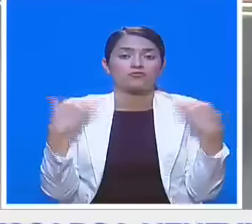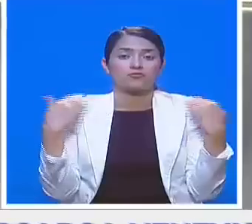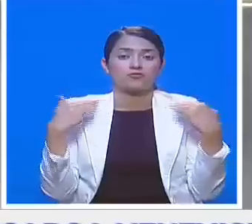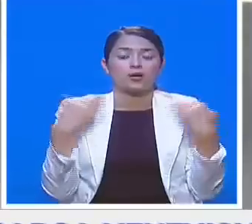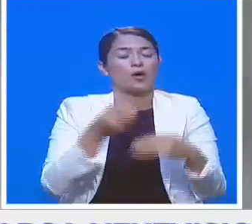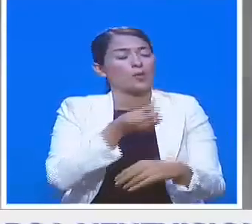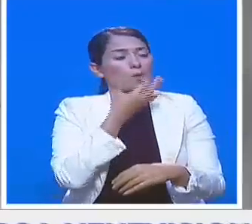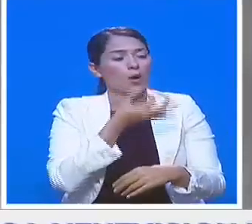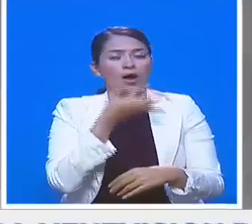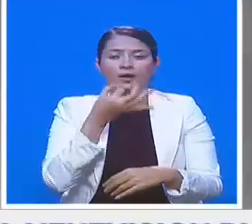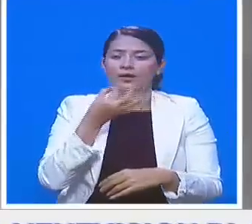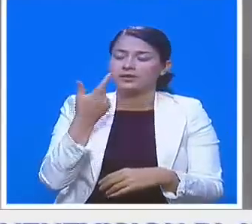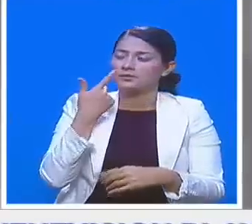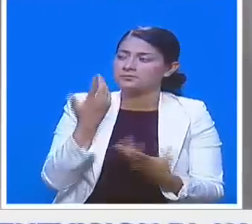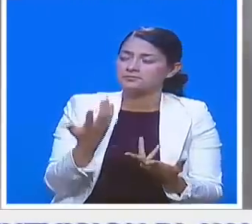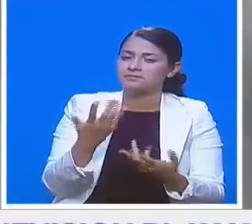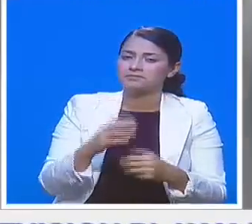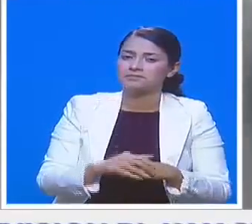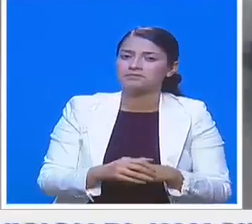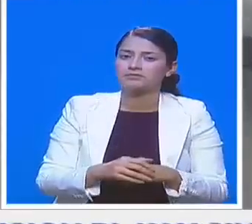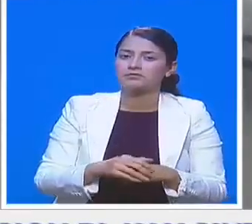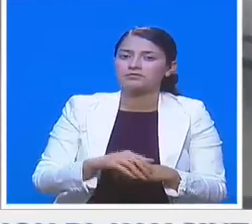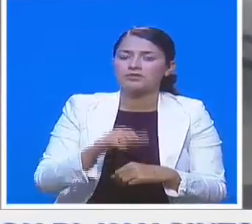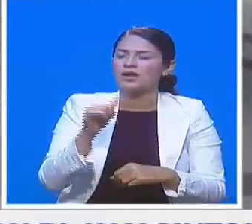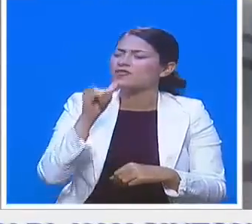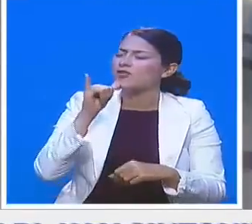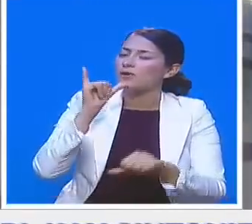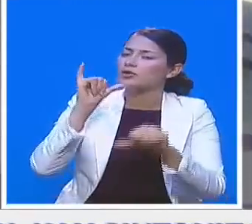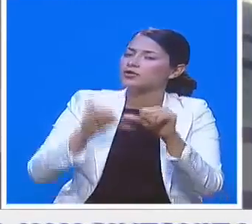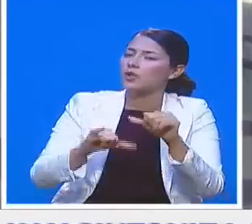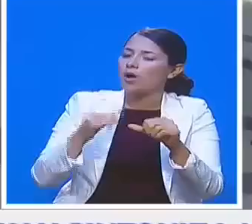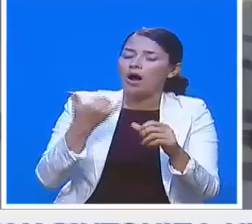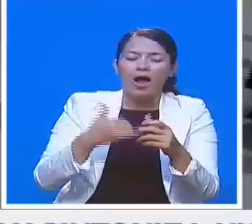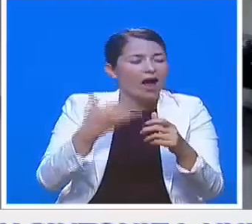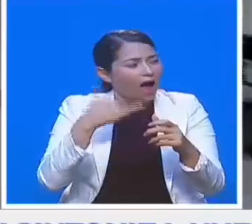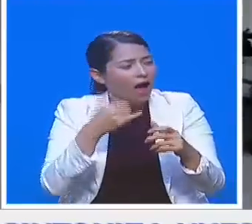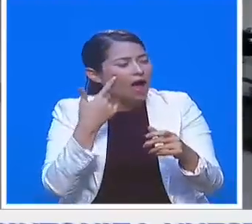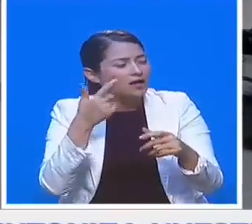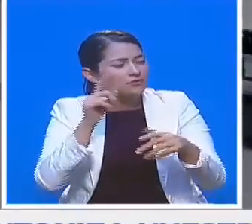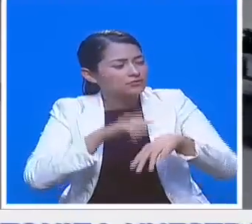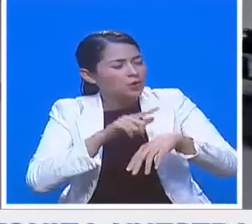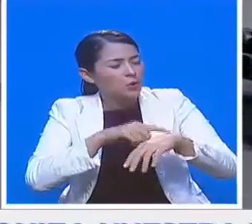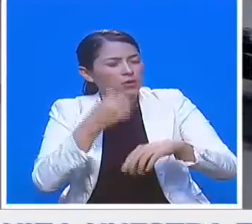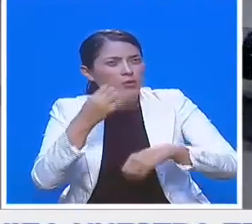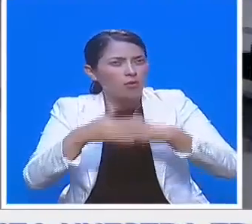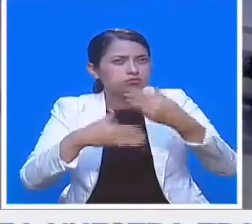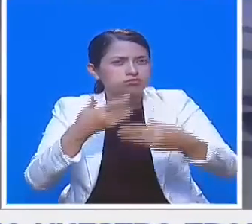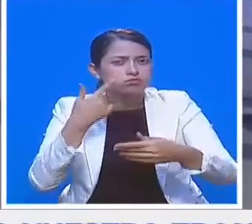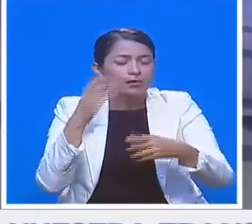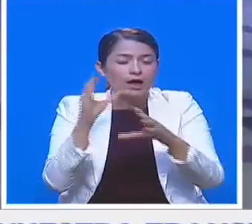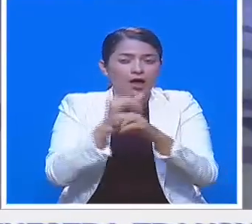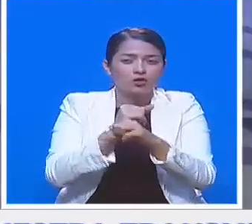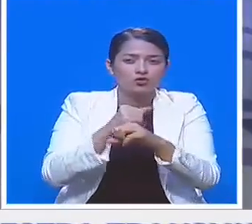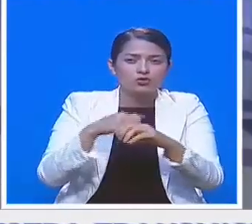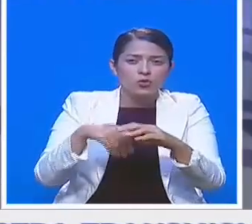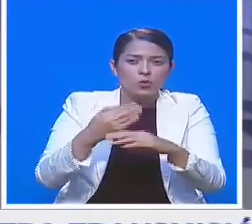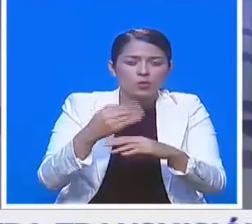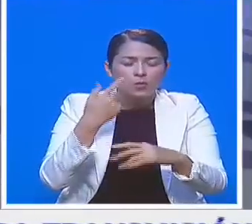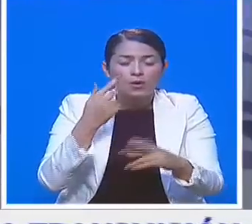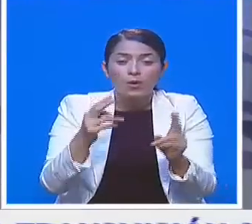Buenas tardes, Estefanía. Sí, Estefanía, ¿qué información ya tienes a esta hora que se ha ido actualizando desde anoche cuando se